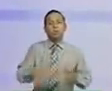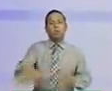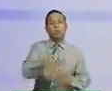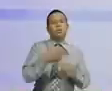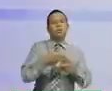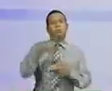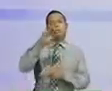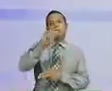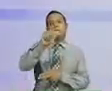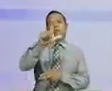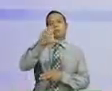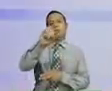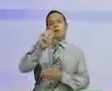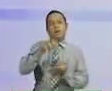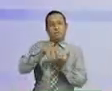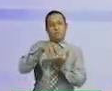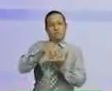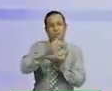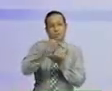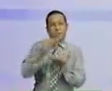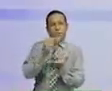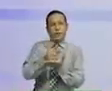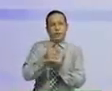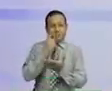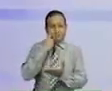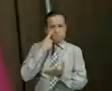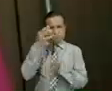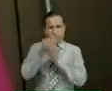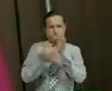en la provincia del Guayas. Veamos.